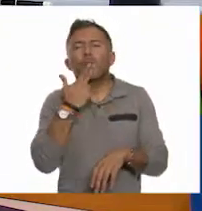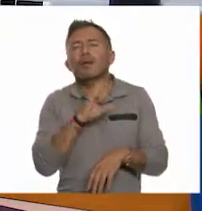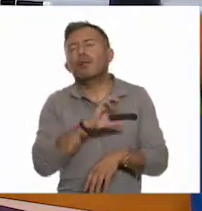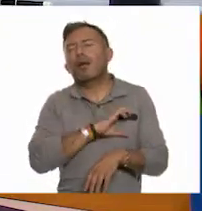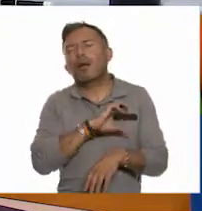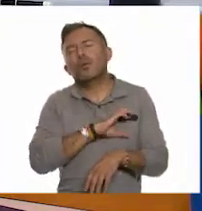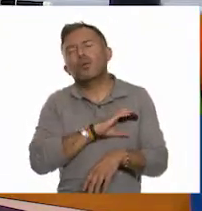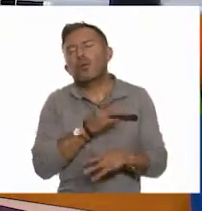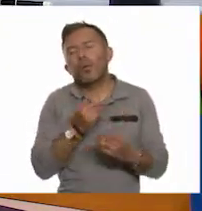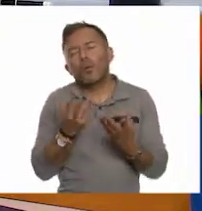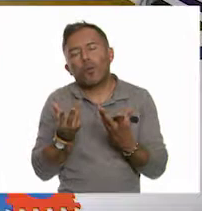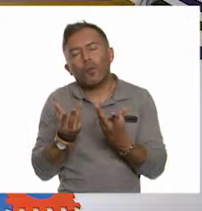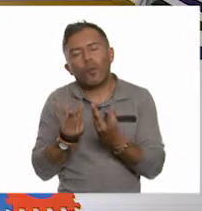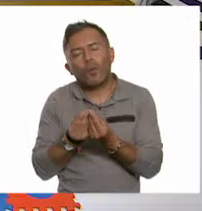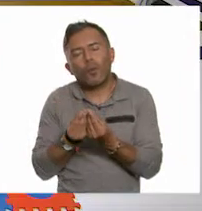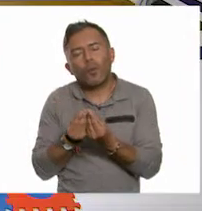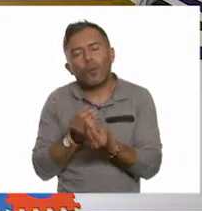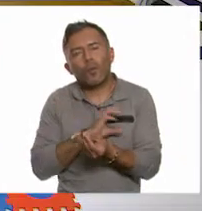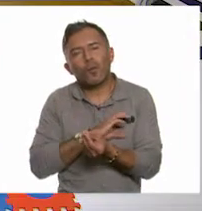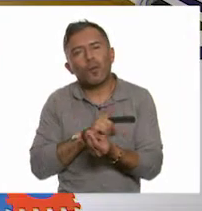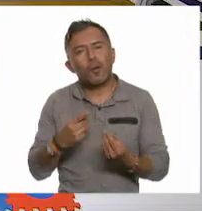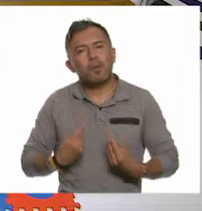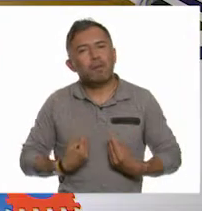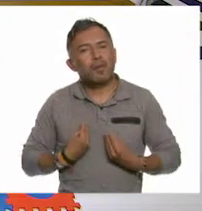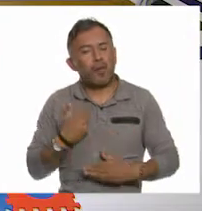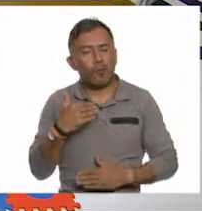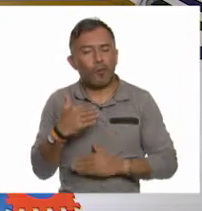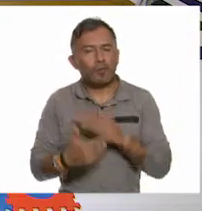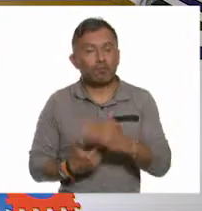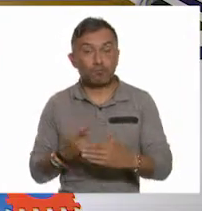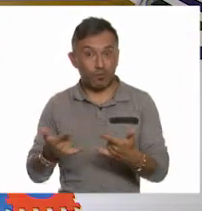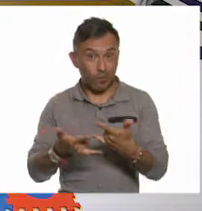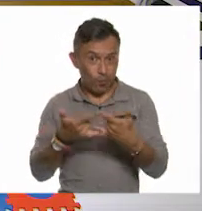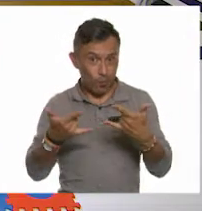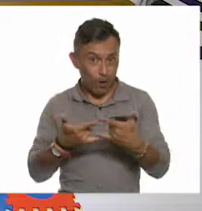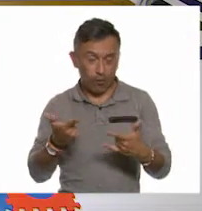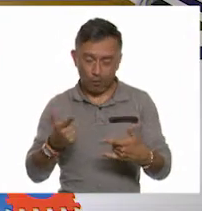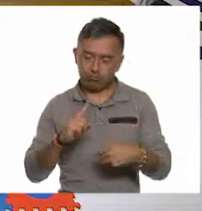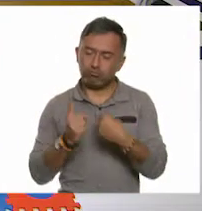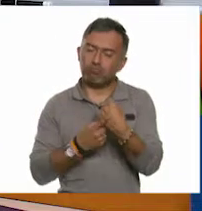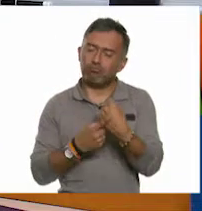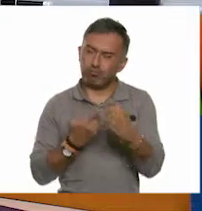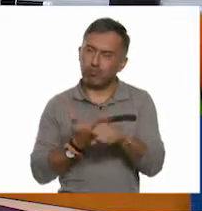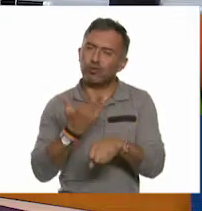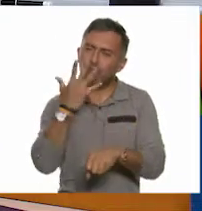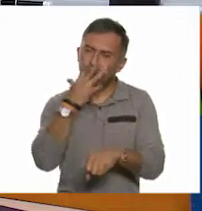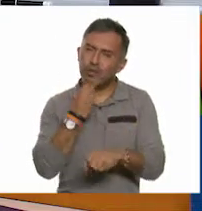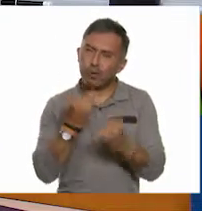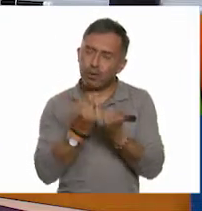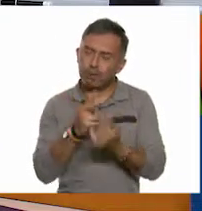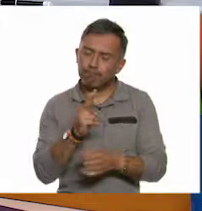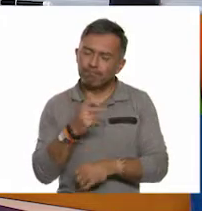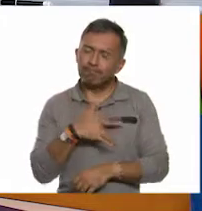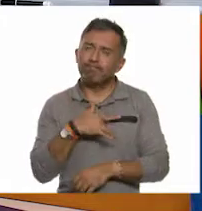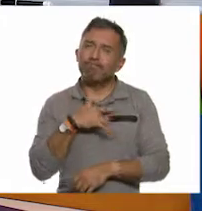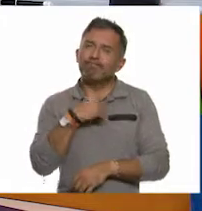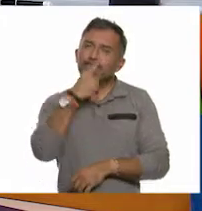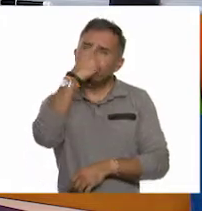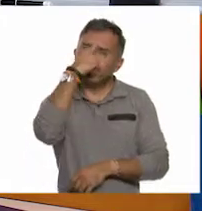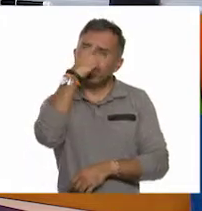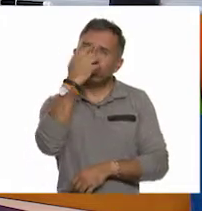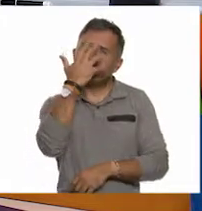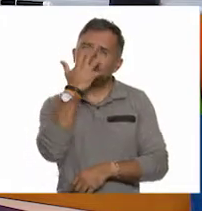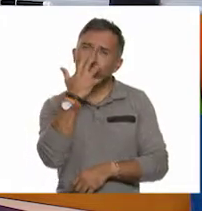acompañó, ¿no? Lo acompañó en este proceso de la vida. Es un cuento muy bonito, pero también muy nostálgico. Ay, Pues sí. así como ya